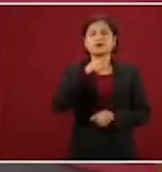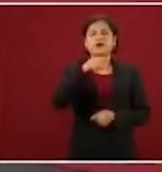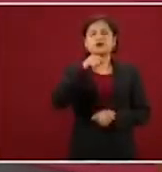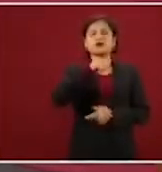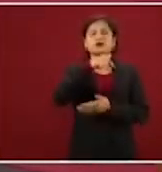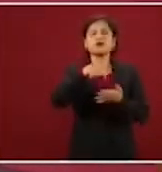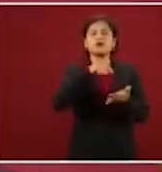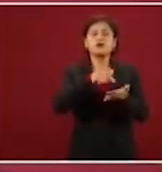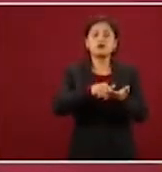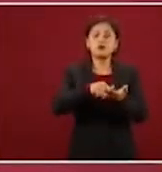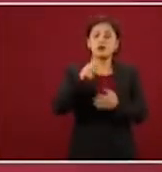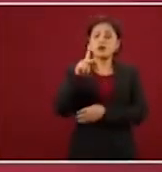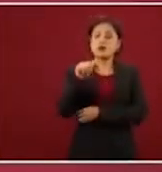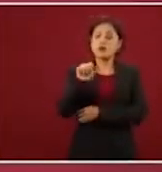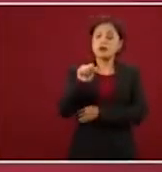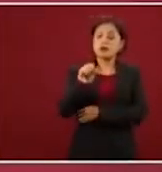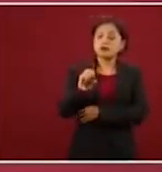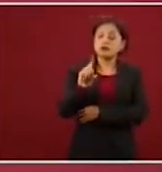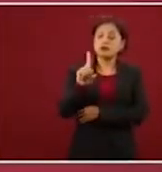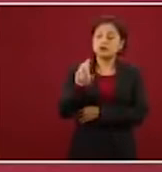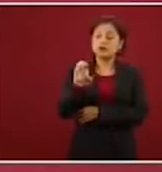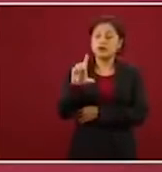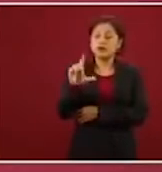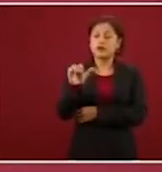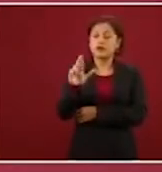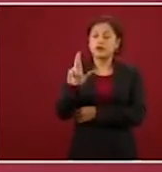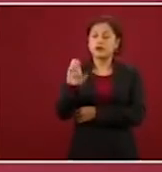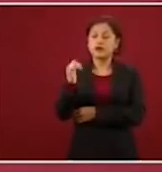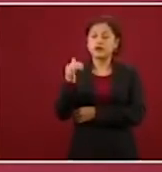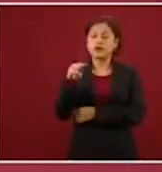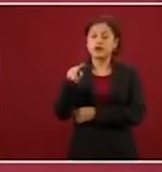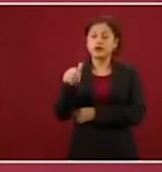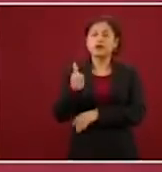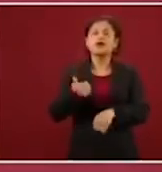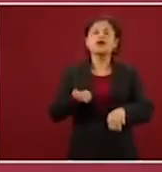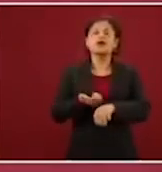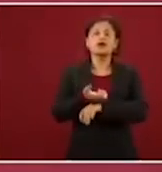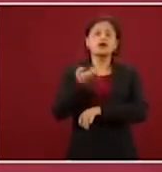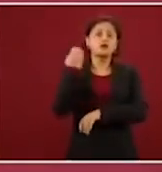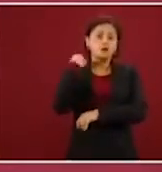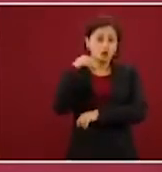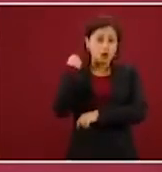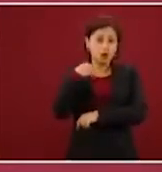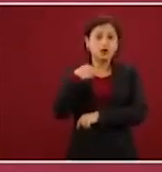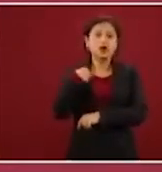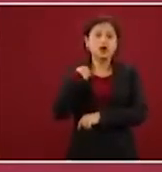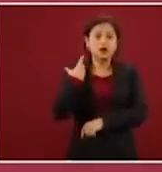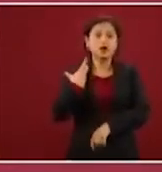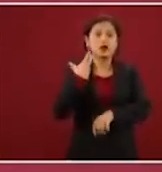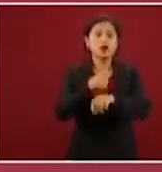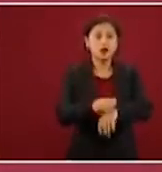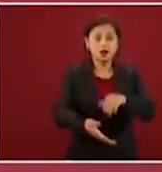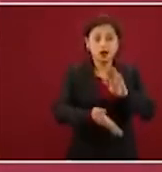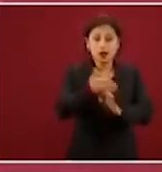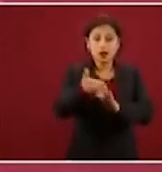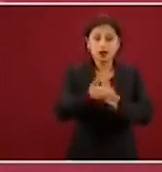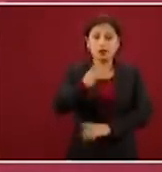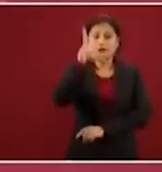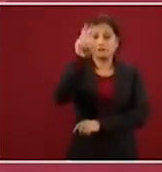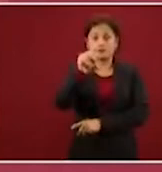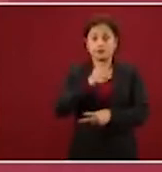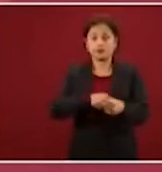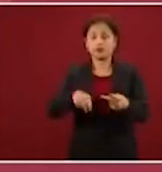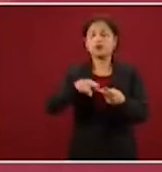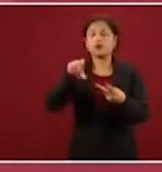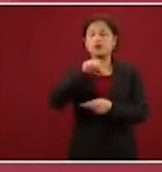Reina en Oaxaca y tampoco la presa en Boca